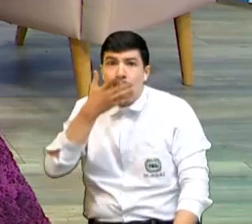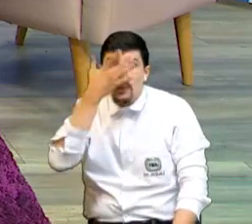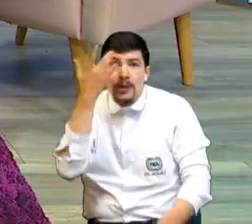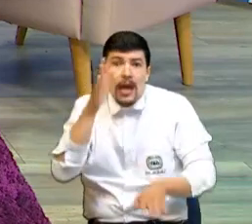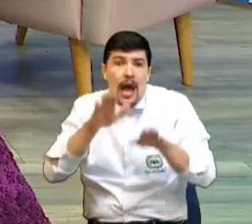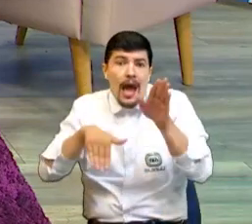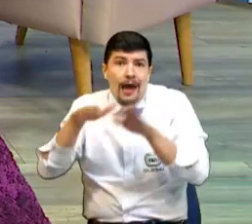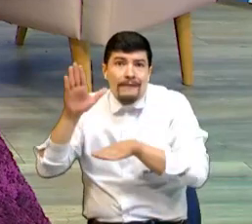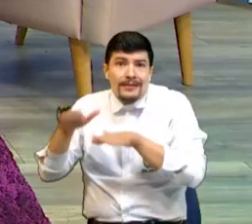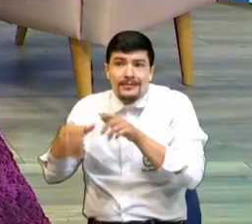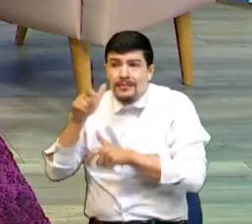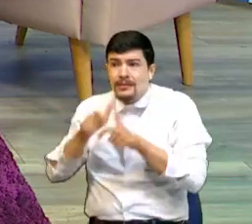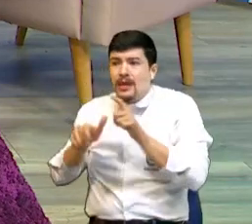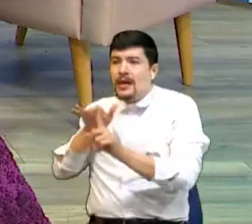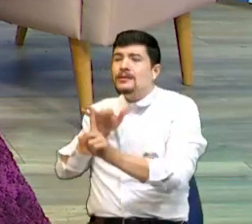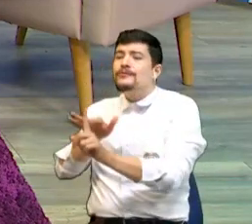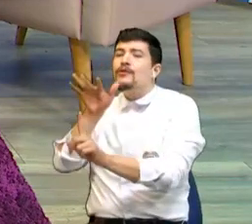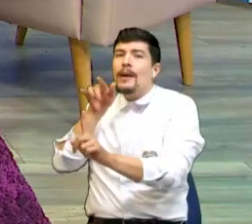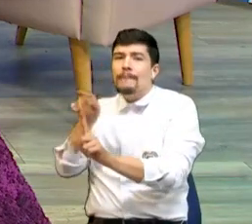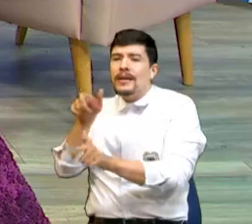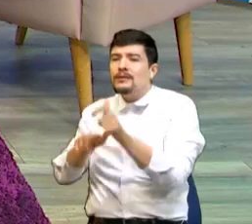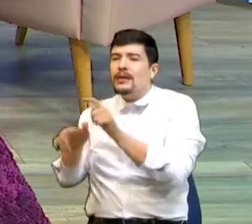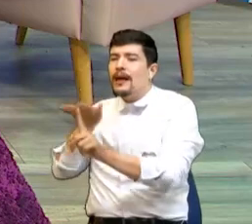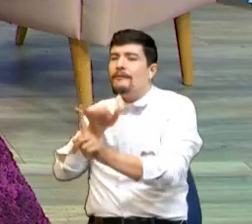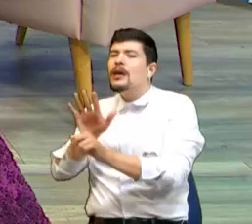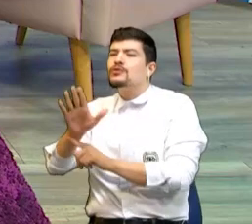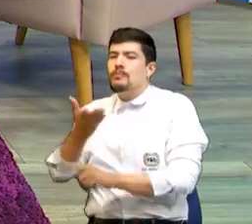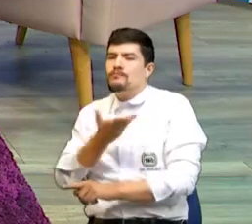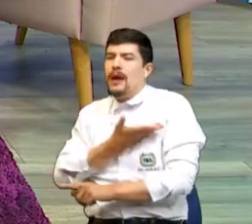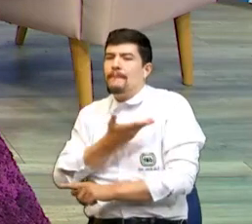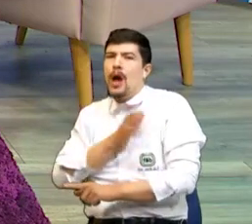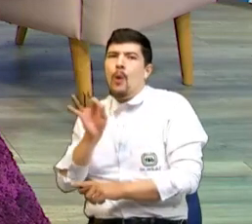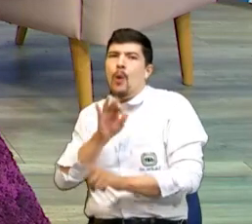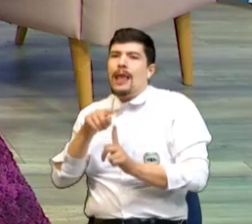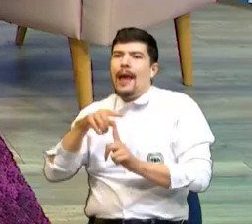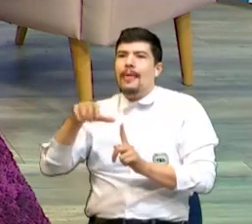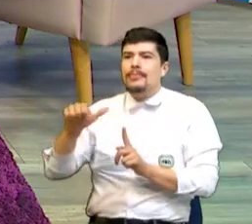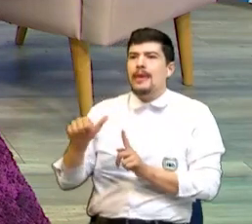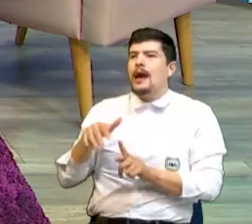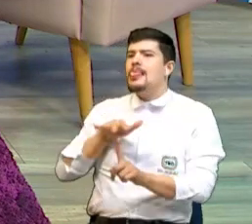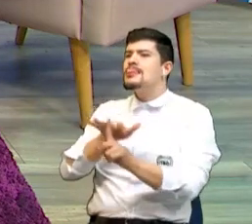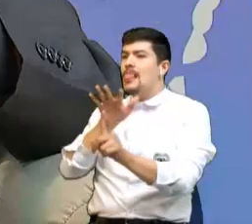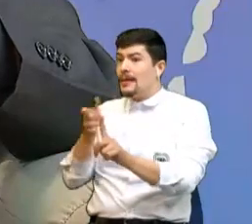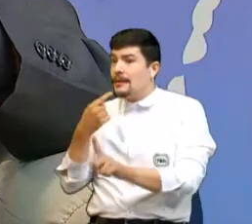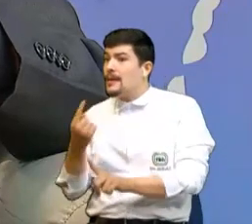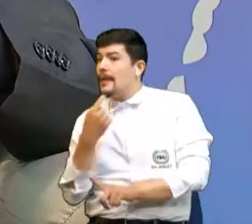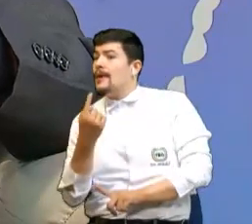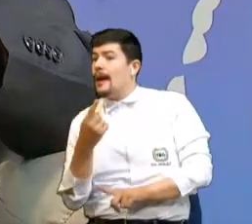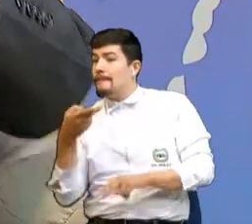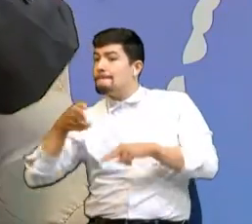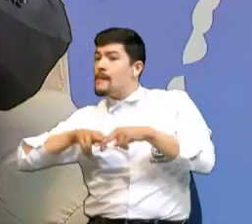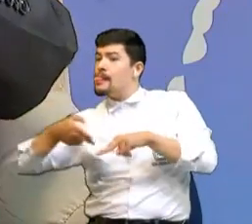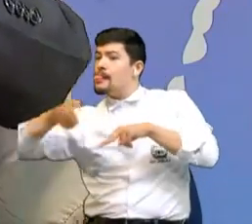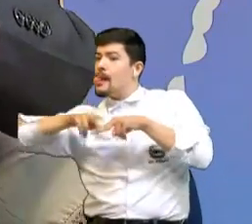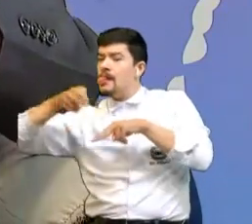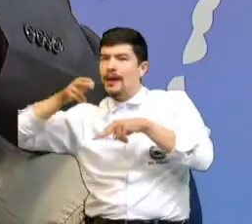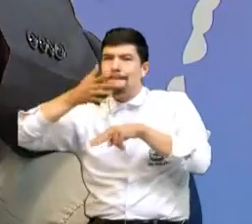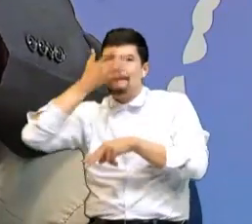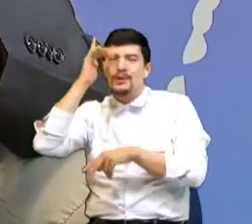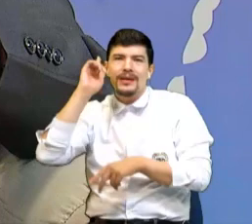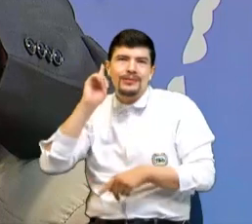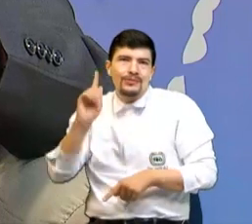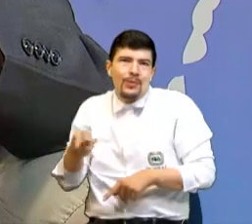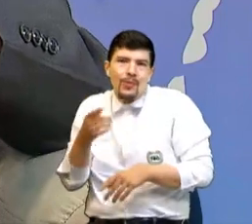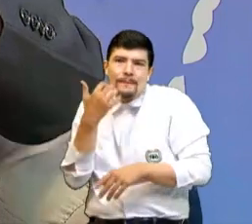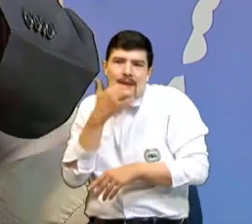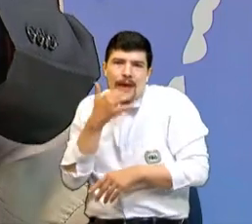puede ser influenciado por agentes externos, por la madre, por la tía, por temor